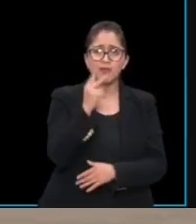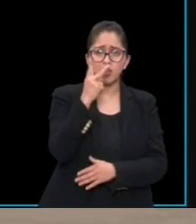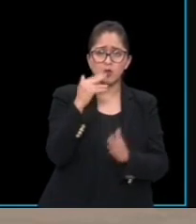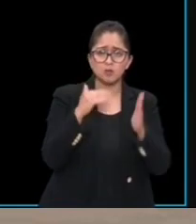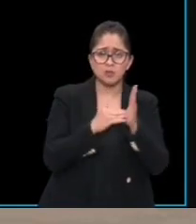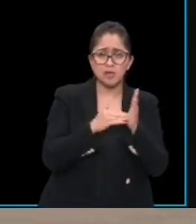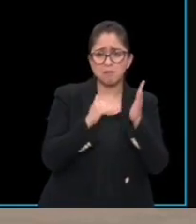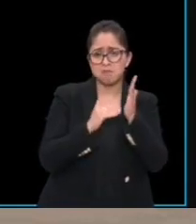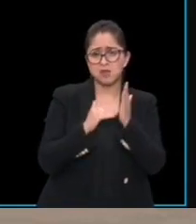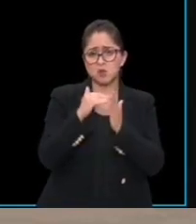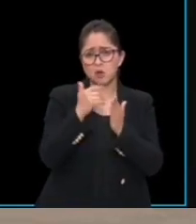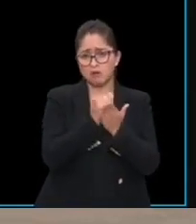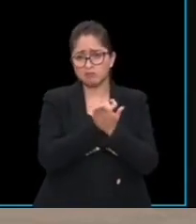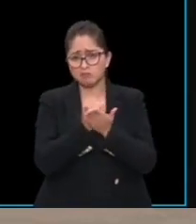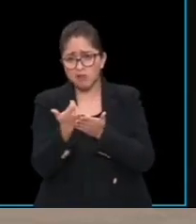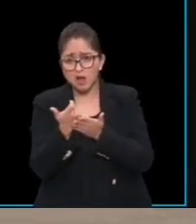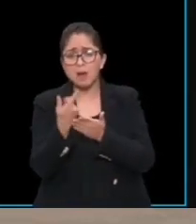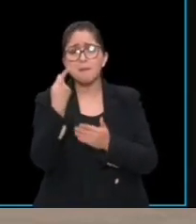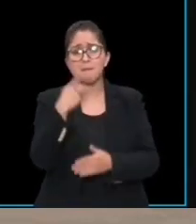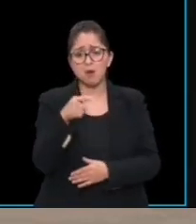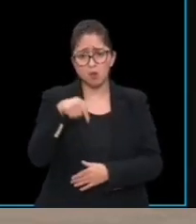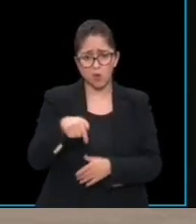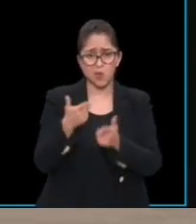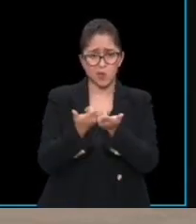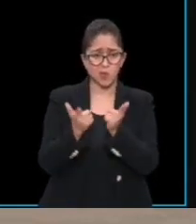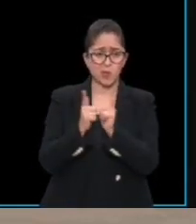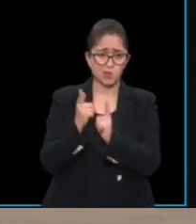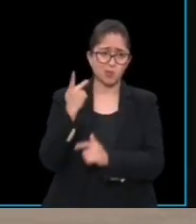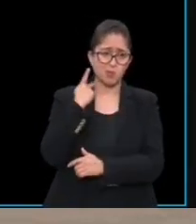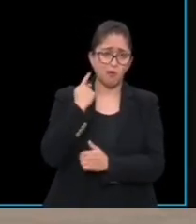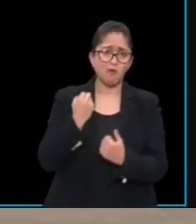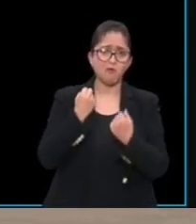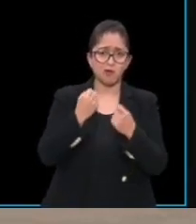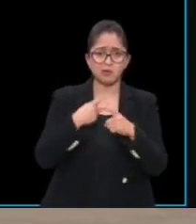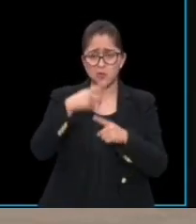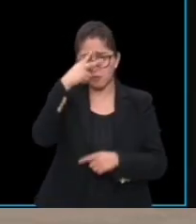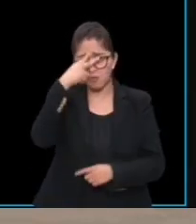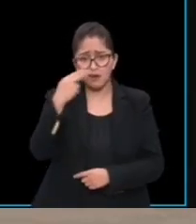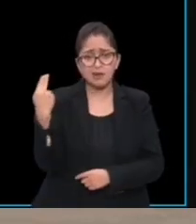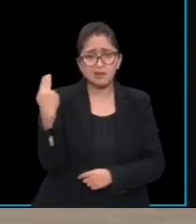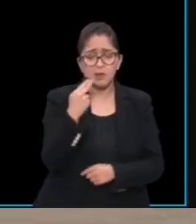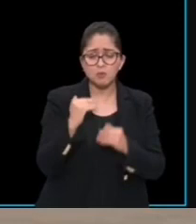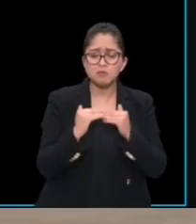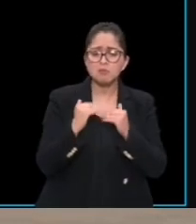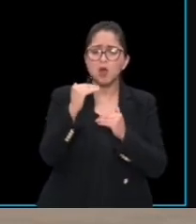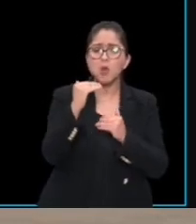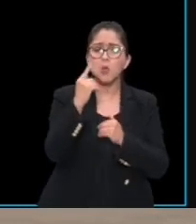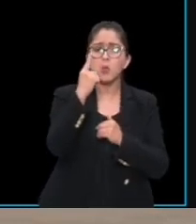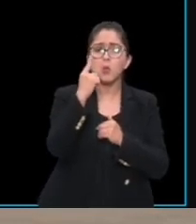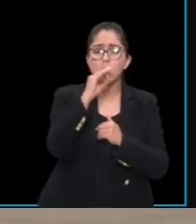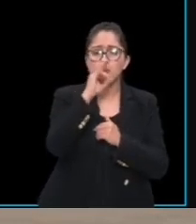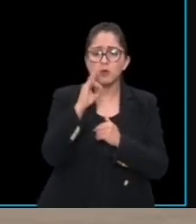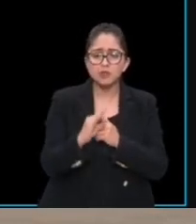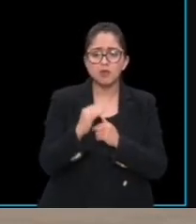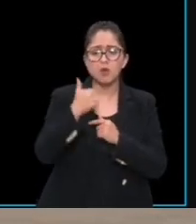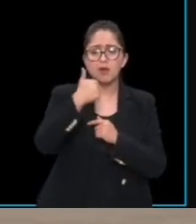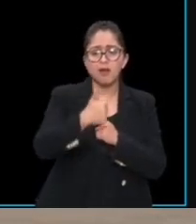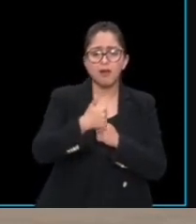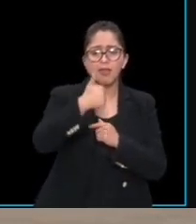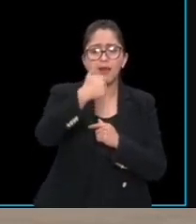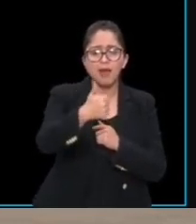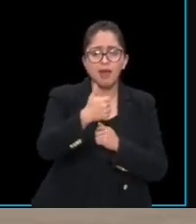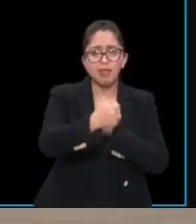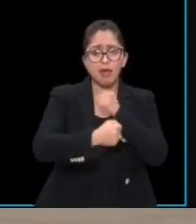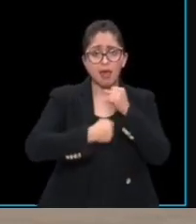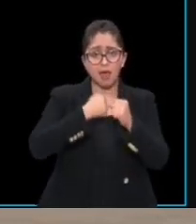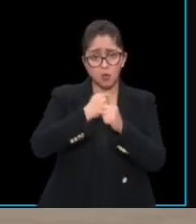692 mil millones de pesos, y lo que nosotros en Fuerza por México queremos lograr es ir incrementando el 1% cada año para lograr realmente tener